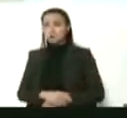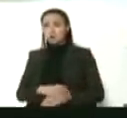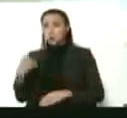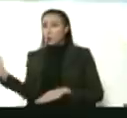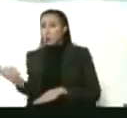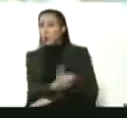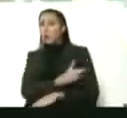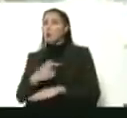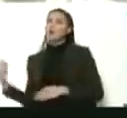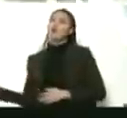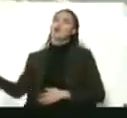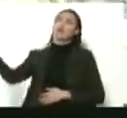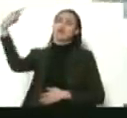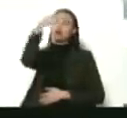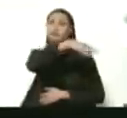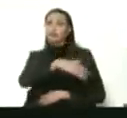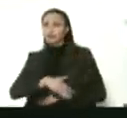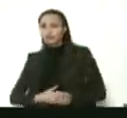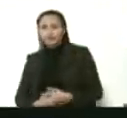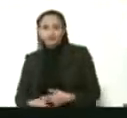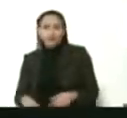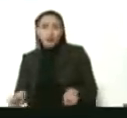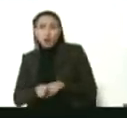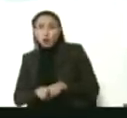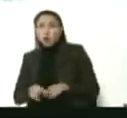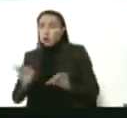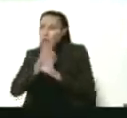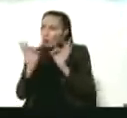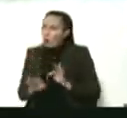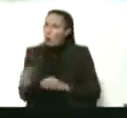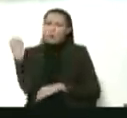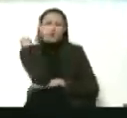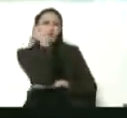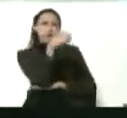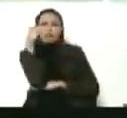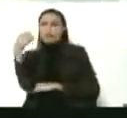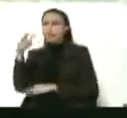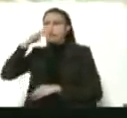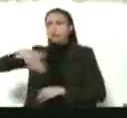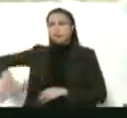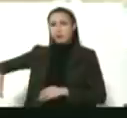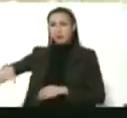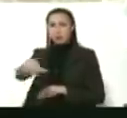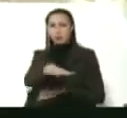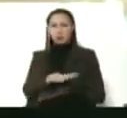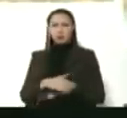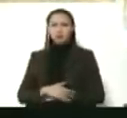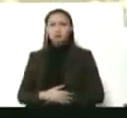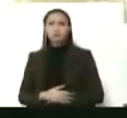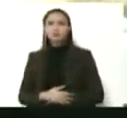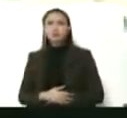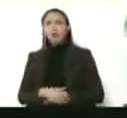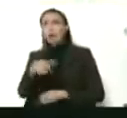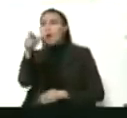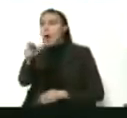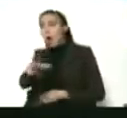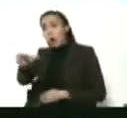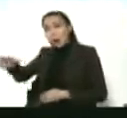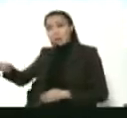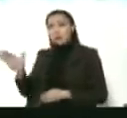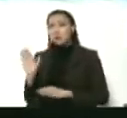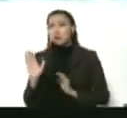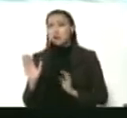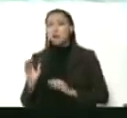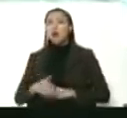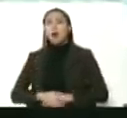Gobiernos aéreos, gobernantes aéreos, que no les importa a los pueblos. Ah, bueno, que la gente se tome. Si